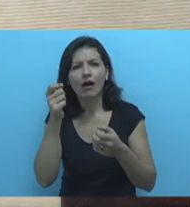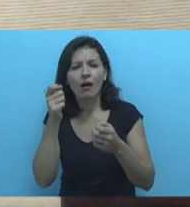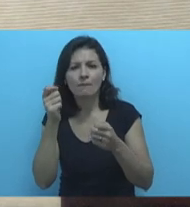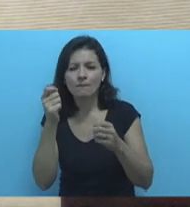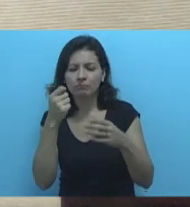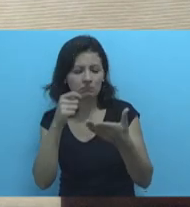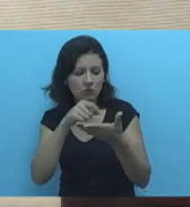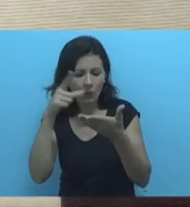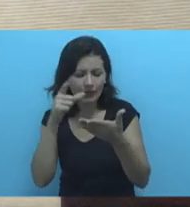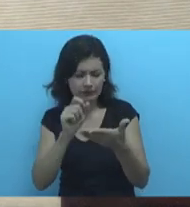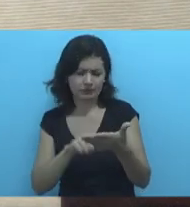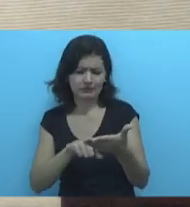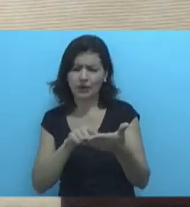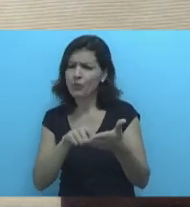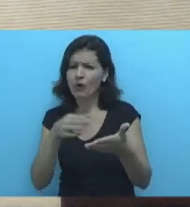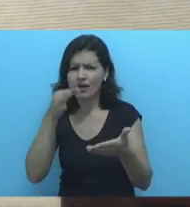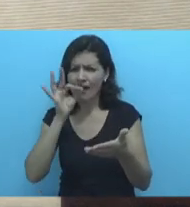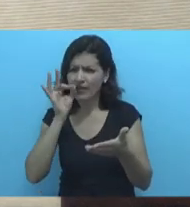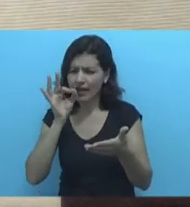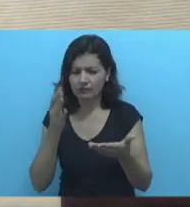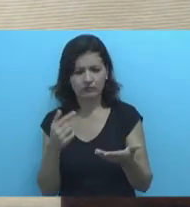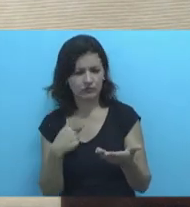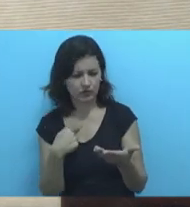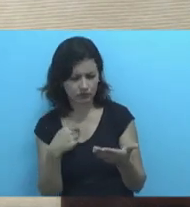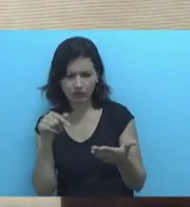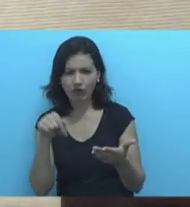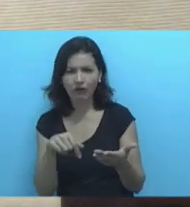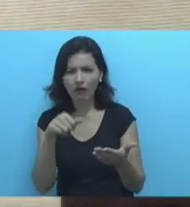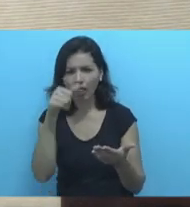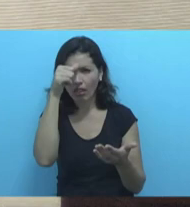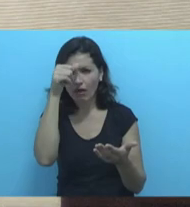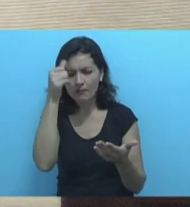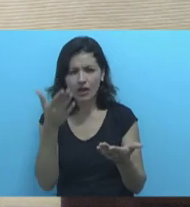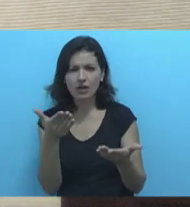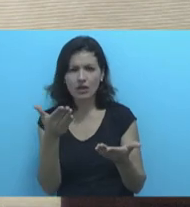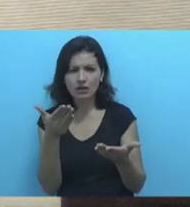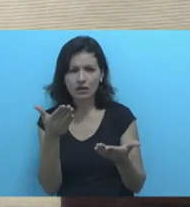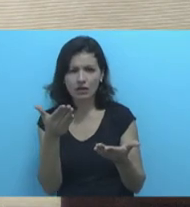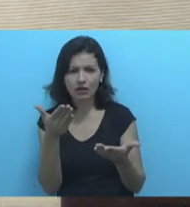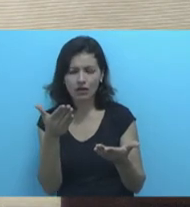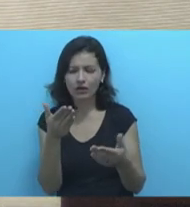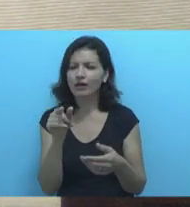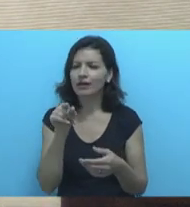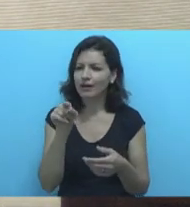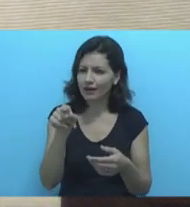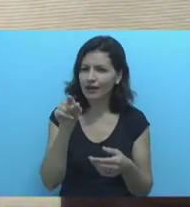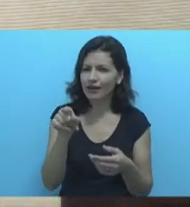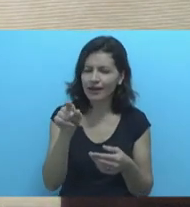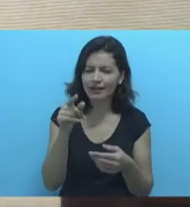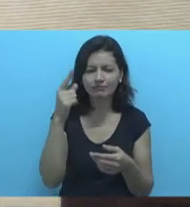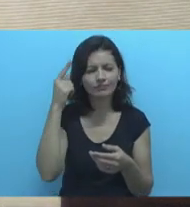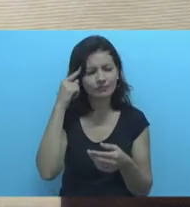Este tipo no para nunca. Domingo. El domingo repasaba todo. El domingo era reseteaba